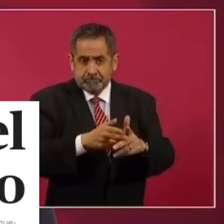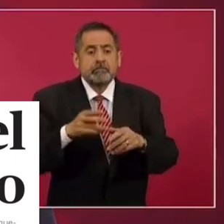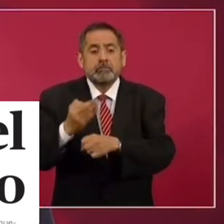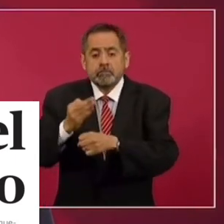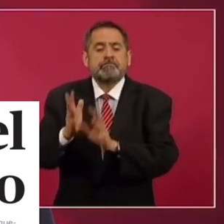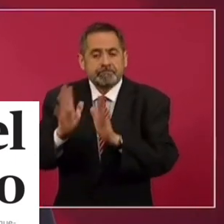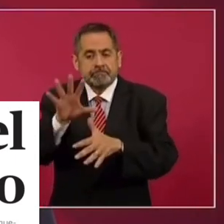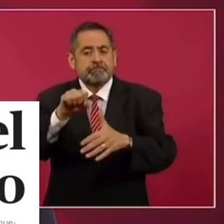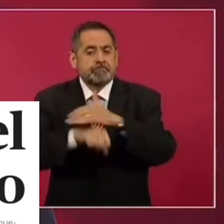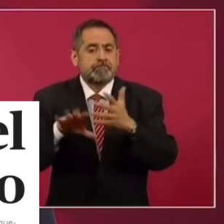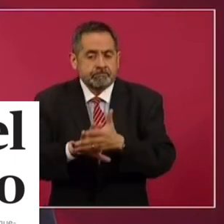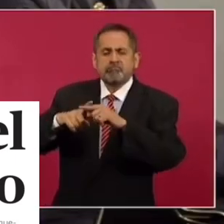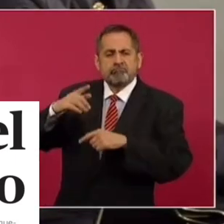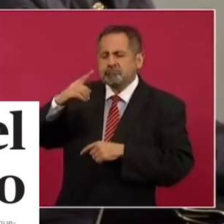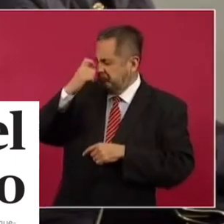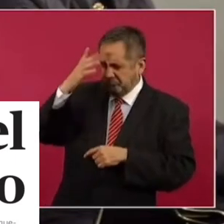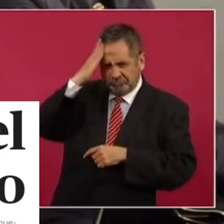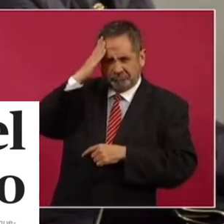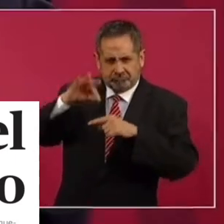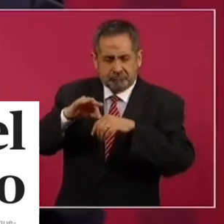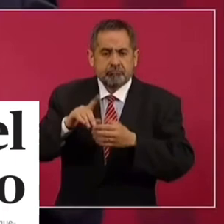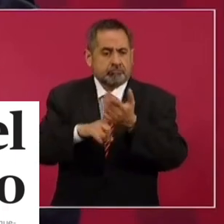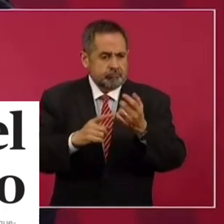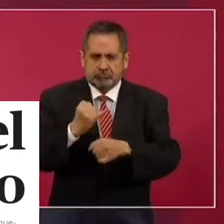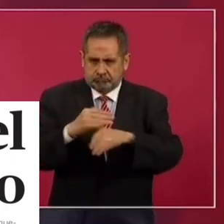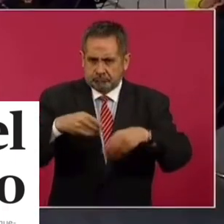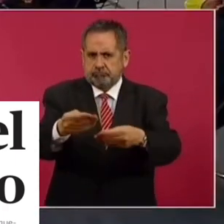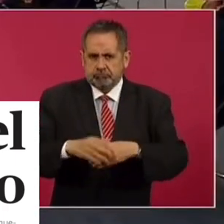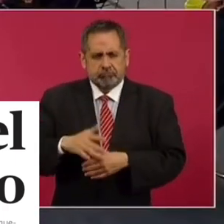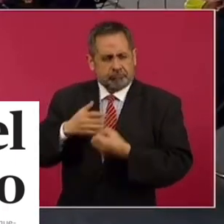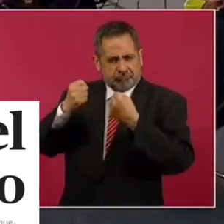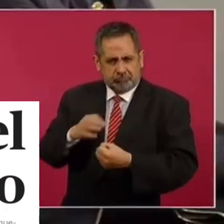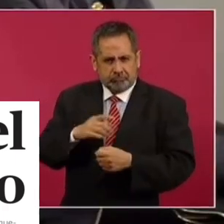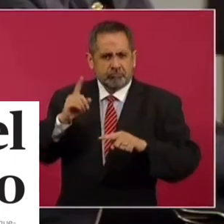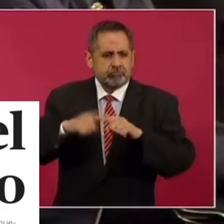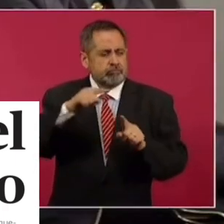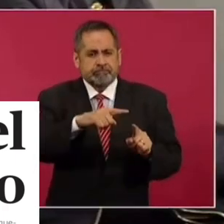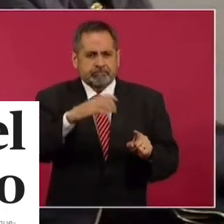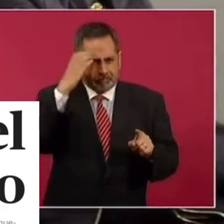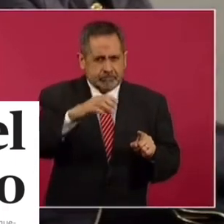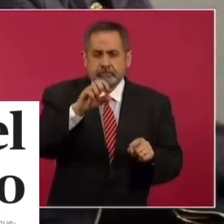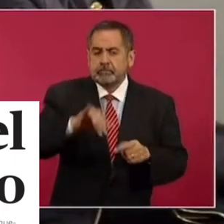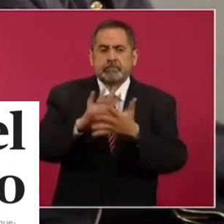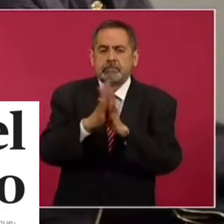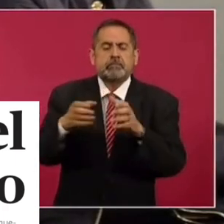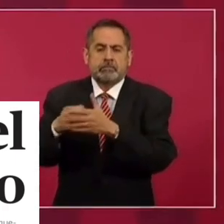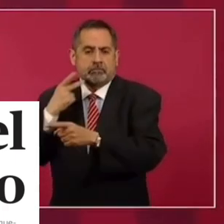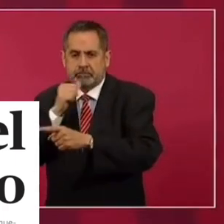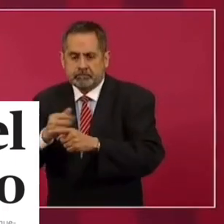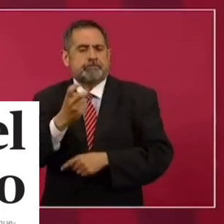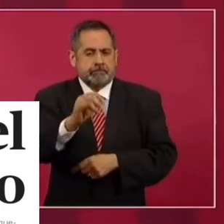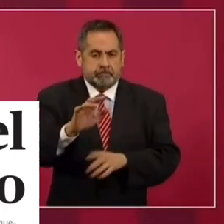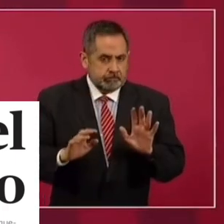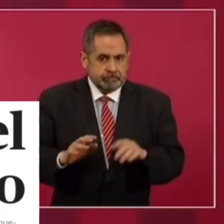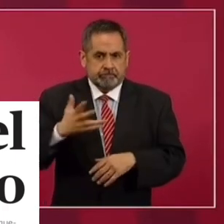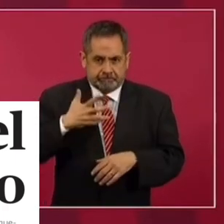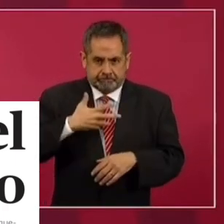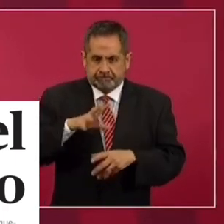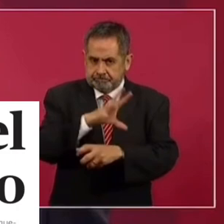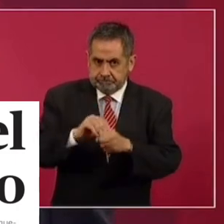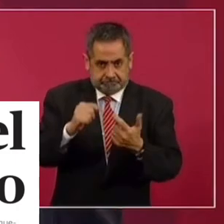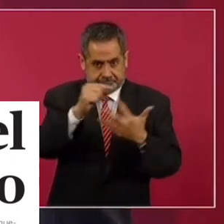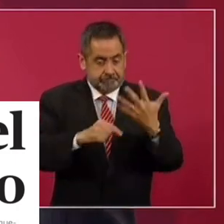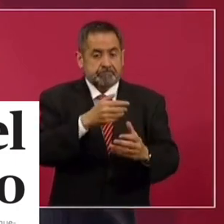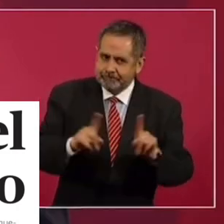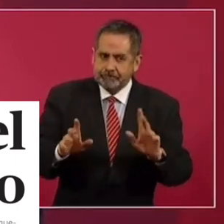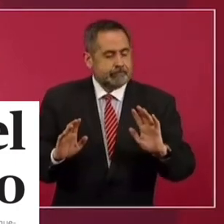hay detenidos. No hay impunidad. ¿Materiales e intelectuales? Okay. ¿Puedes decir con seguridad que son actores criminales sin complicidad de actores políticos? Sí, y tenemos todos